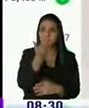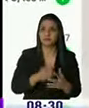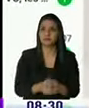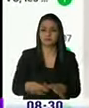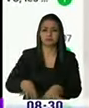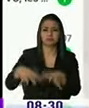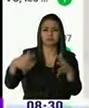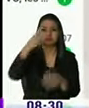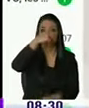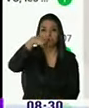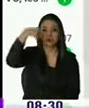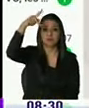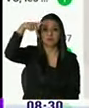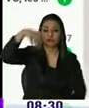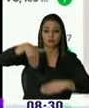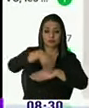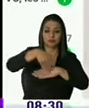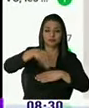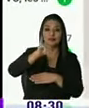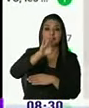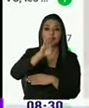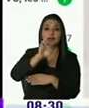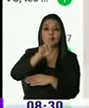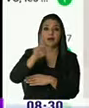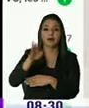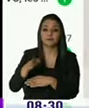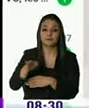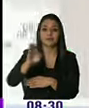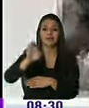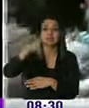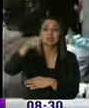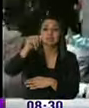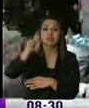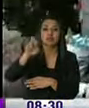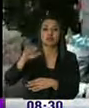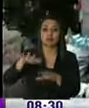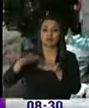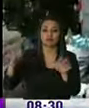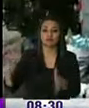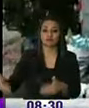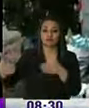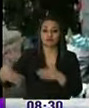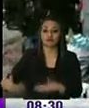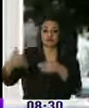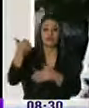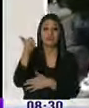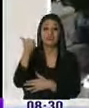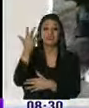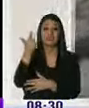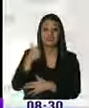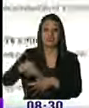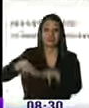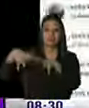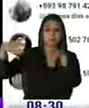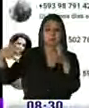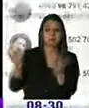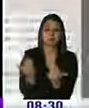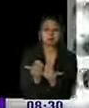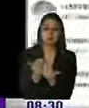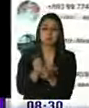en Carapungo. En la José Velasco Ibarra, Javier Espinosa, contenedores llenos. Dicen que están más de 10 días así. Así que, por